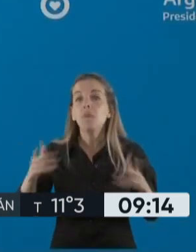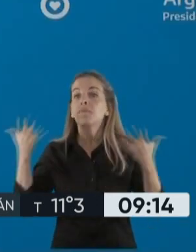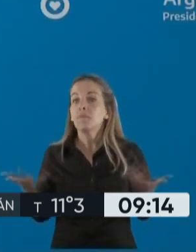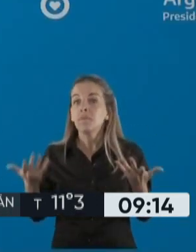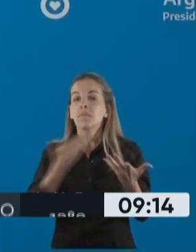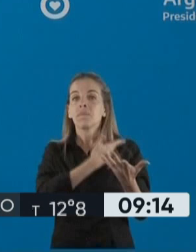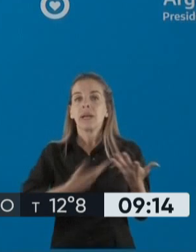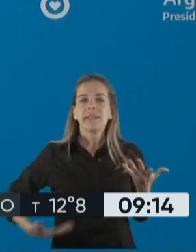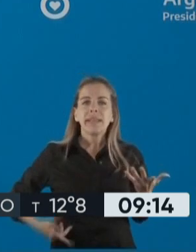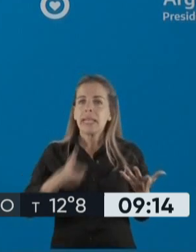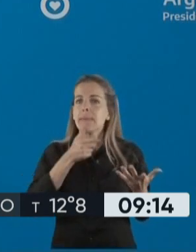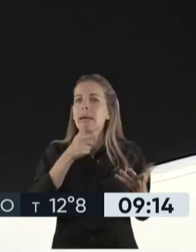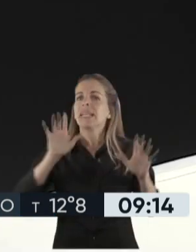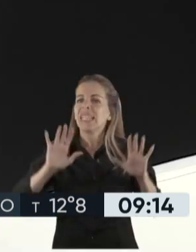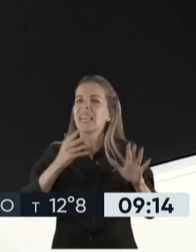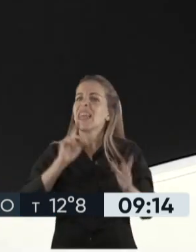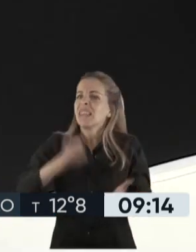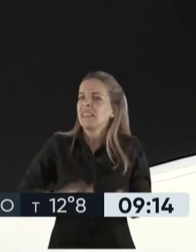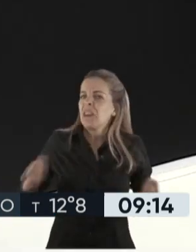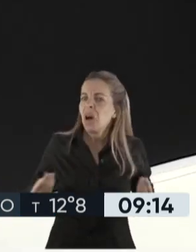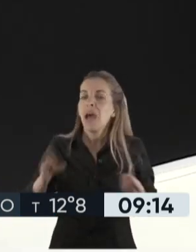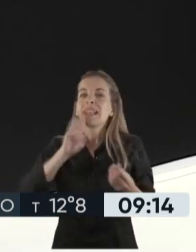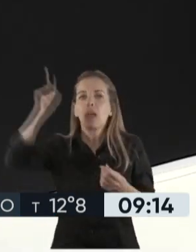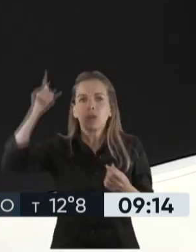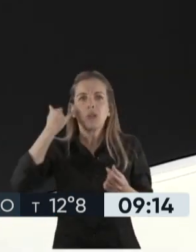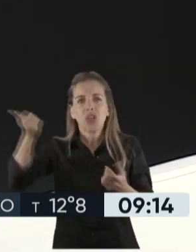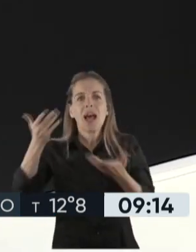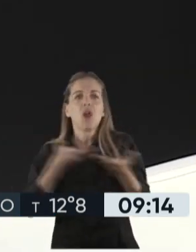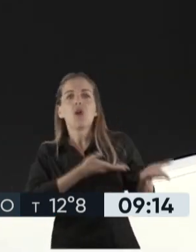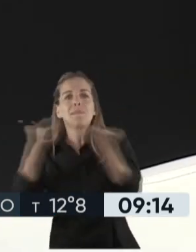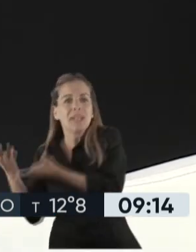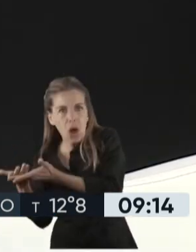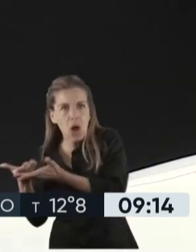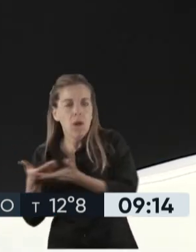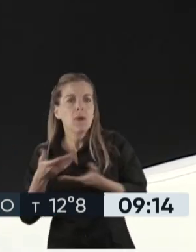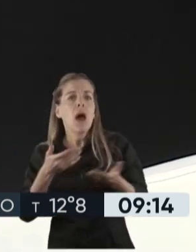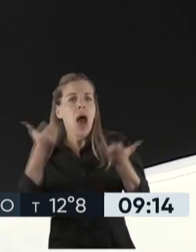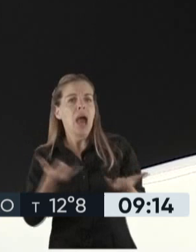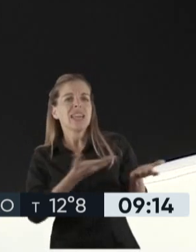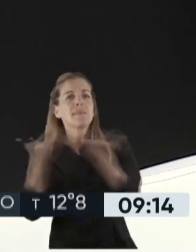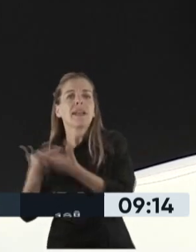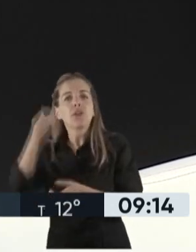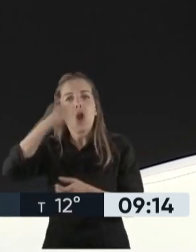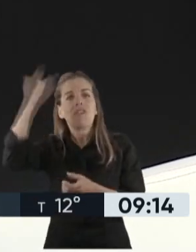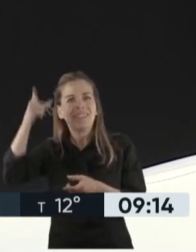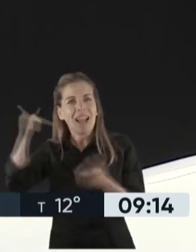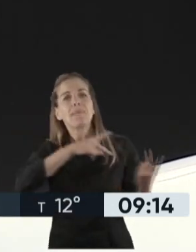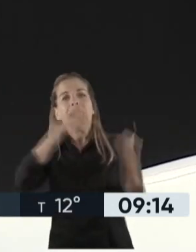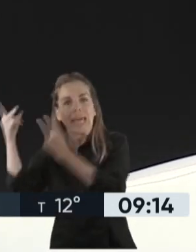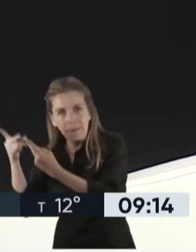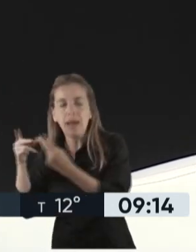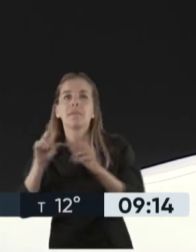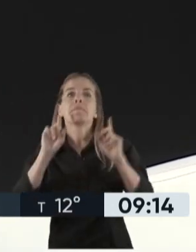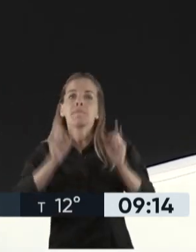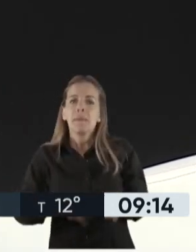el presidente, tengo entendido que ya recibió la invitación oficial de parte del gobierno de los Estados Unidos. Y continuando con la agenda internacional,